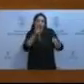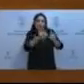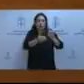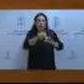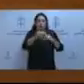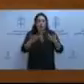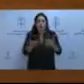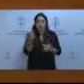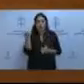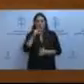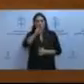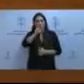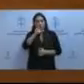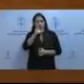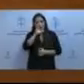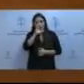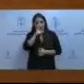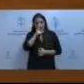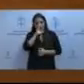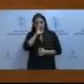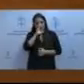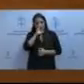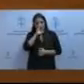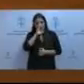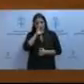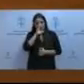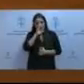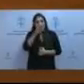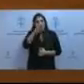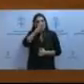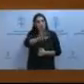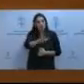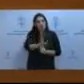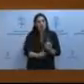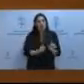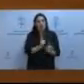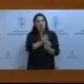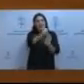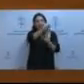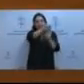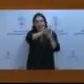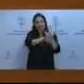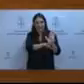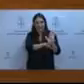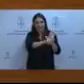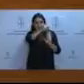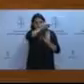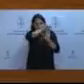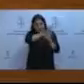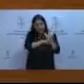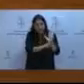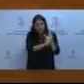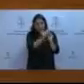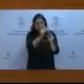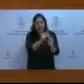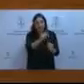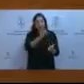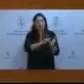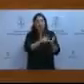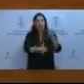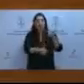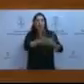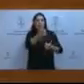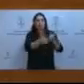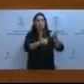El pasado 2 de febrero se presentaban los primeros recursos contra las listas que se confeccionaron tras las oposiciones de julio